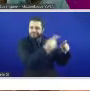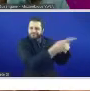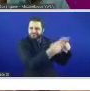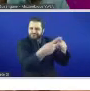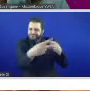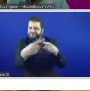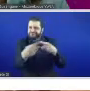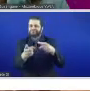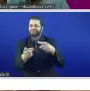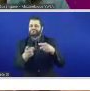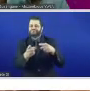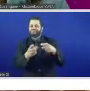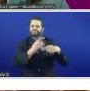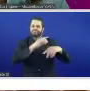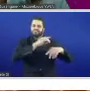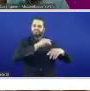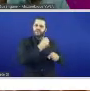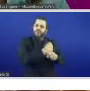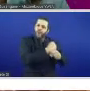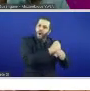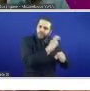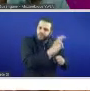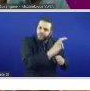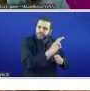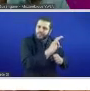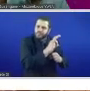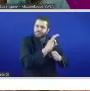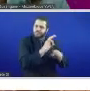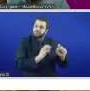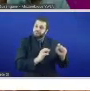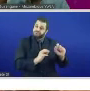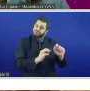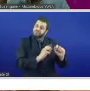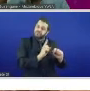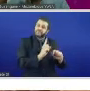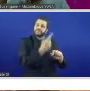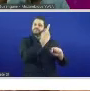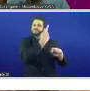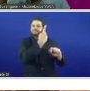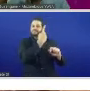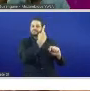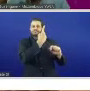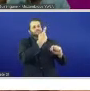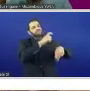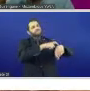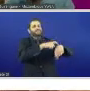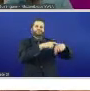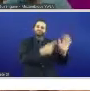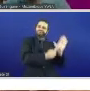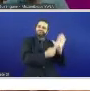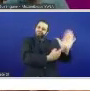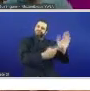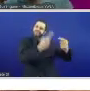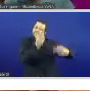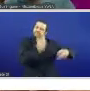esta va a ser la única manera de responder y avanzar a los logros en la promoción y progresividad de los derechos de